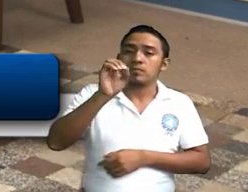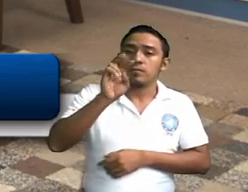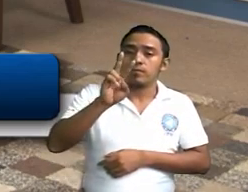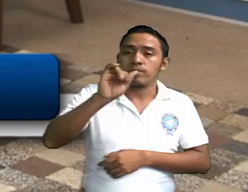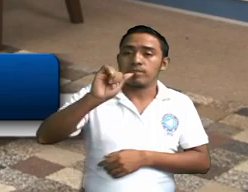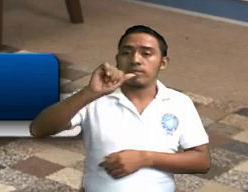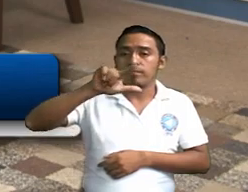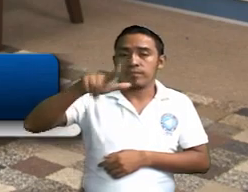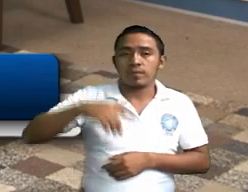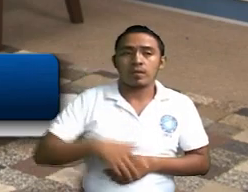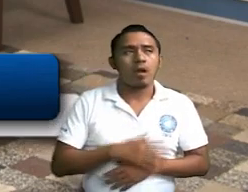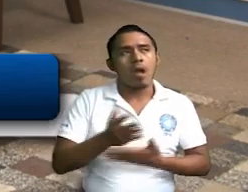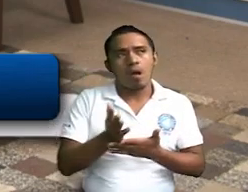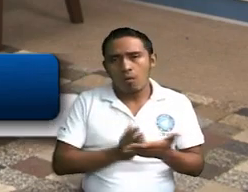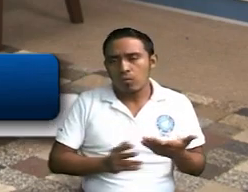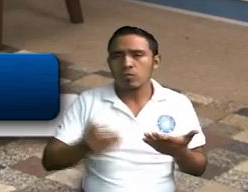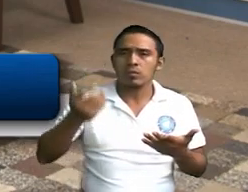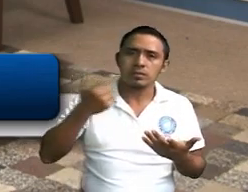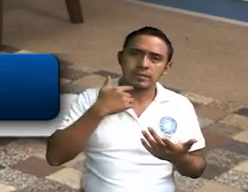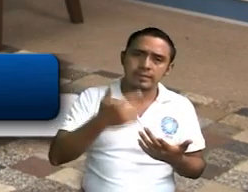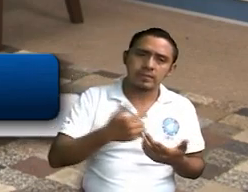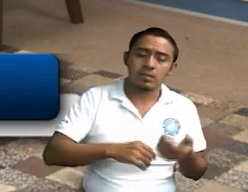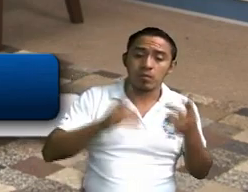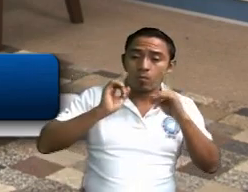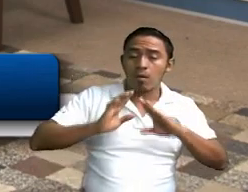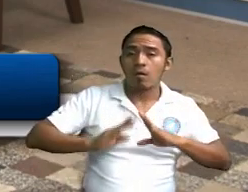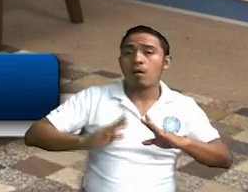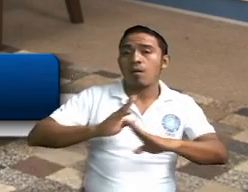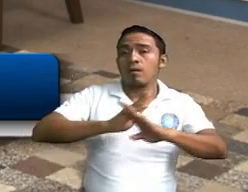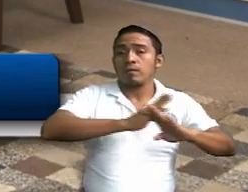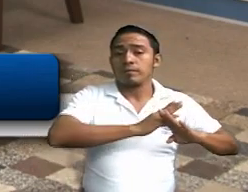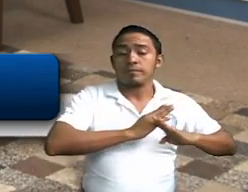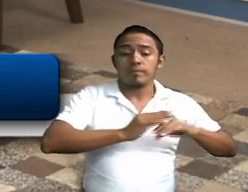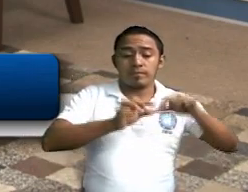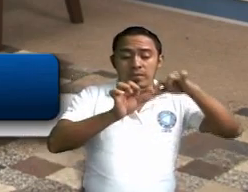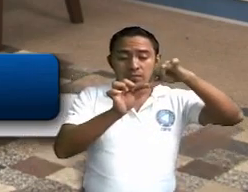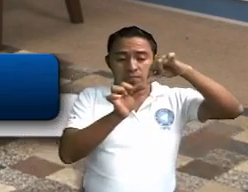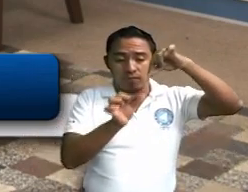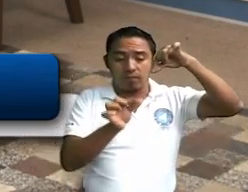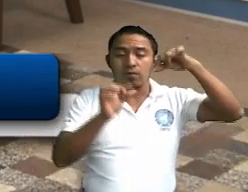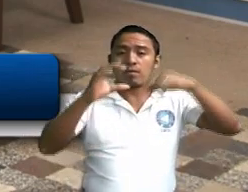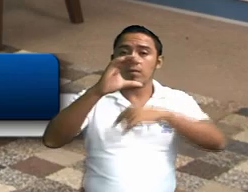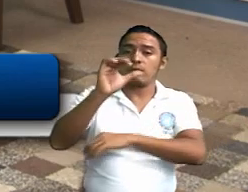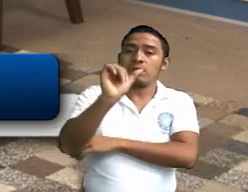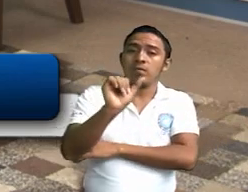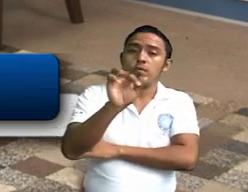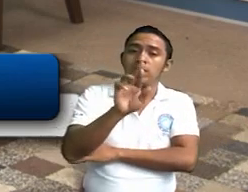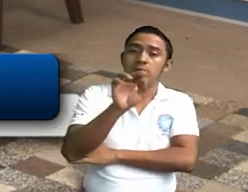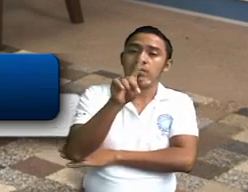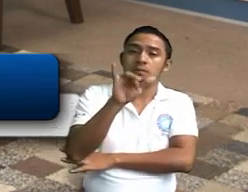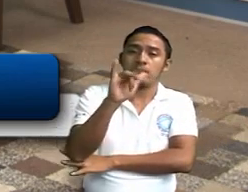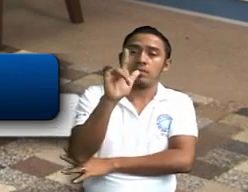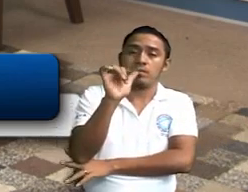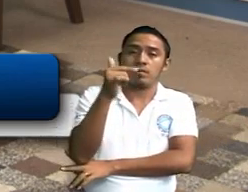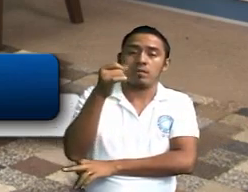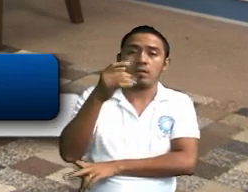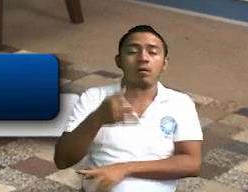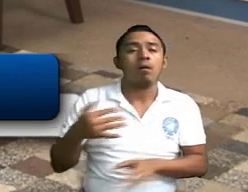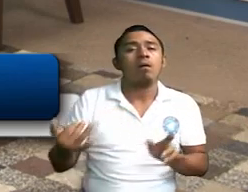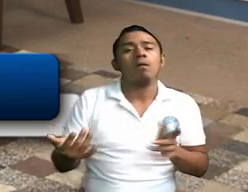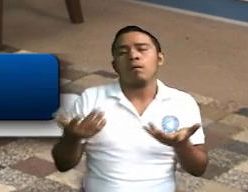Hay algunos tratamientos que plantean que ayudan a proteger el cartílago articular, y en la actualidad ya se está